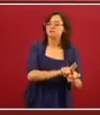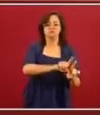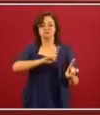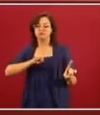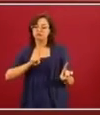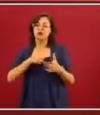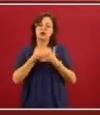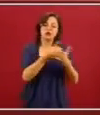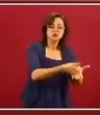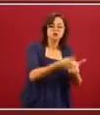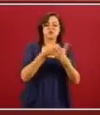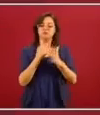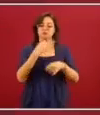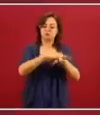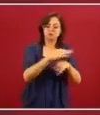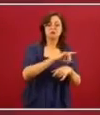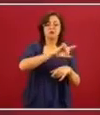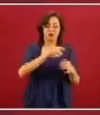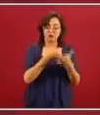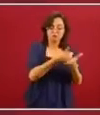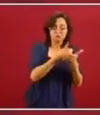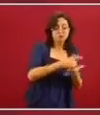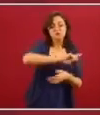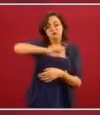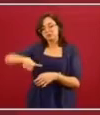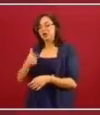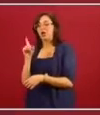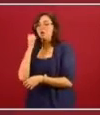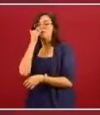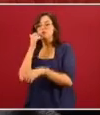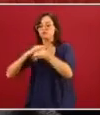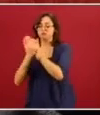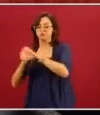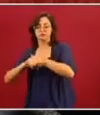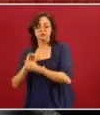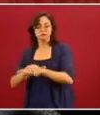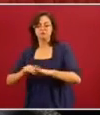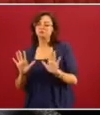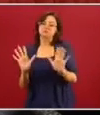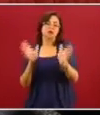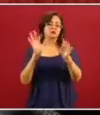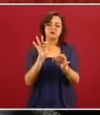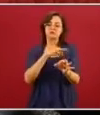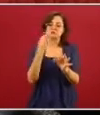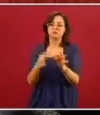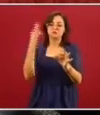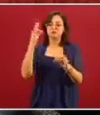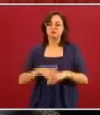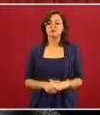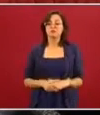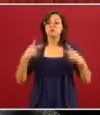estar próxima, lavarse las manos con agua y jabón o utilizar el alcohol gel. La persona enferma debe